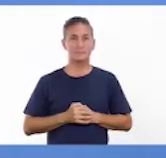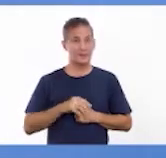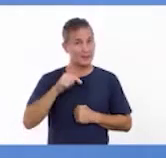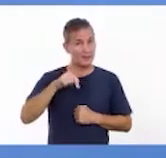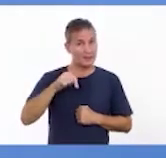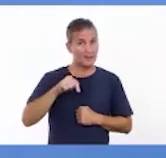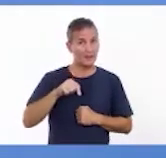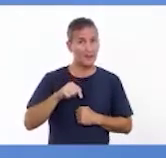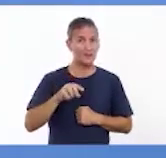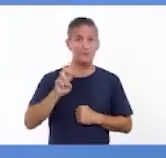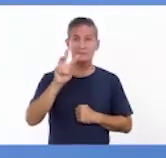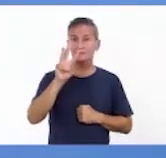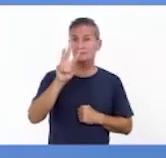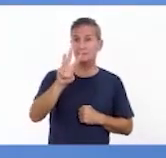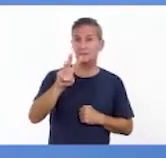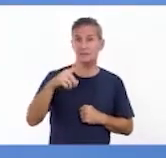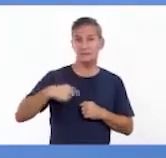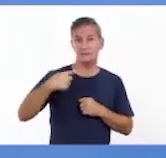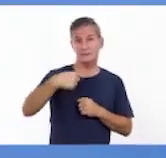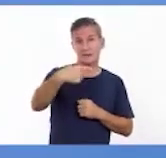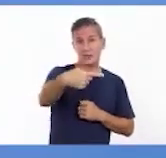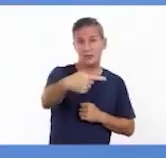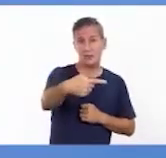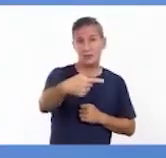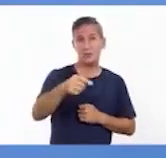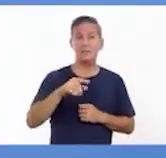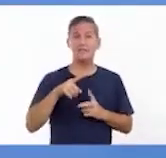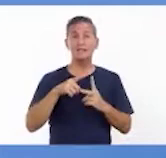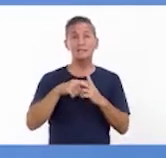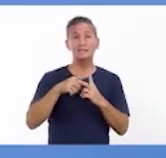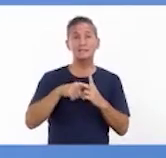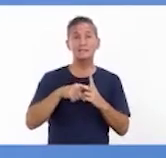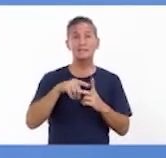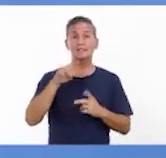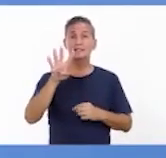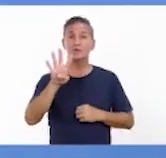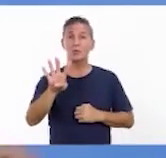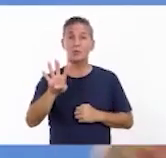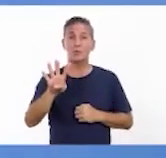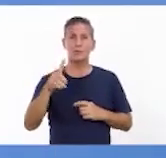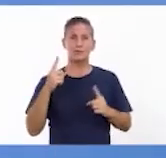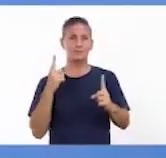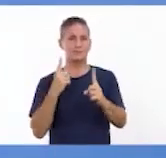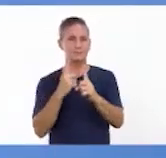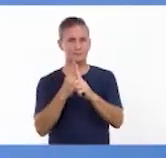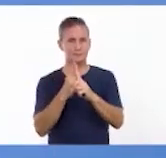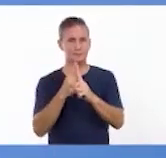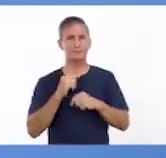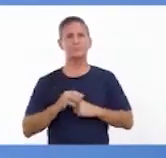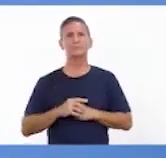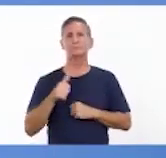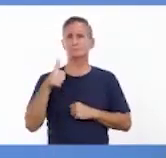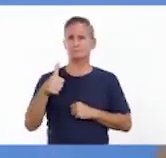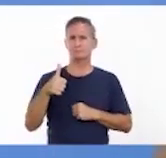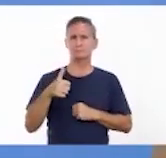vamos ahora al tercero regular y cuarto por encuentro.